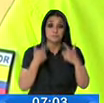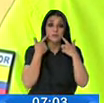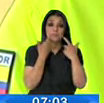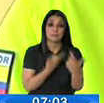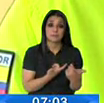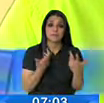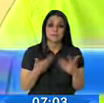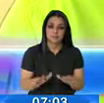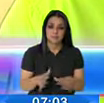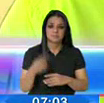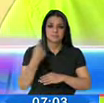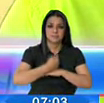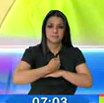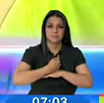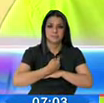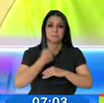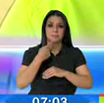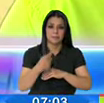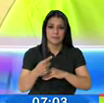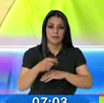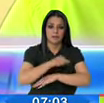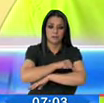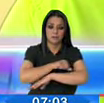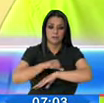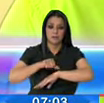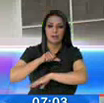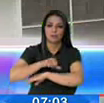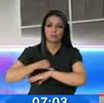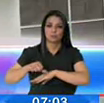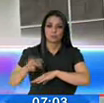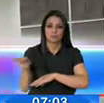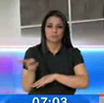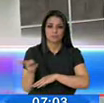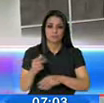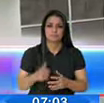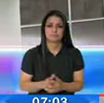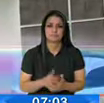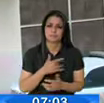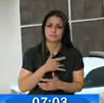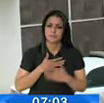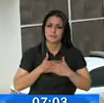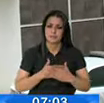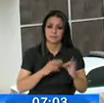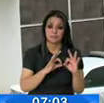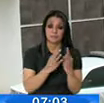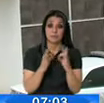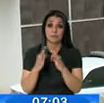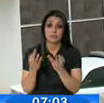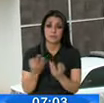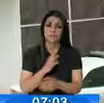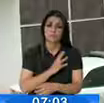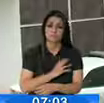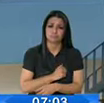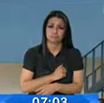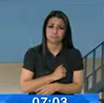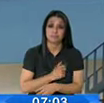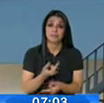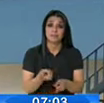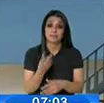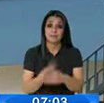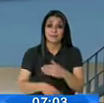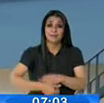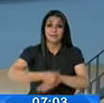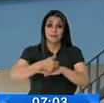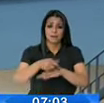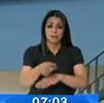ya la disposición fiscal para la práctica de las autopsias médico-legales. Un hecho triste que enluta a dos familias, en el medio una hija que perdió al único ser